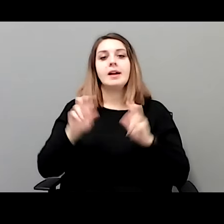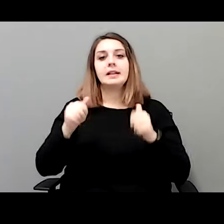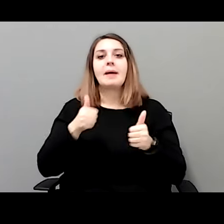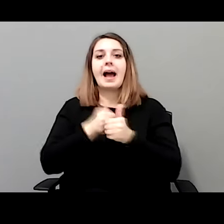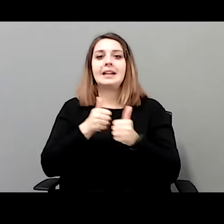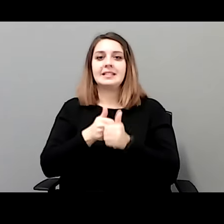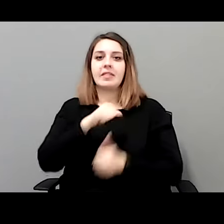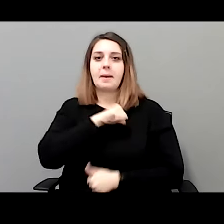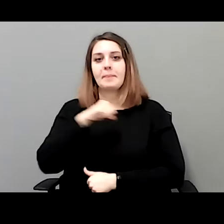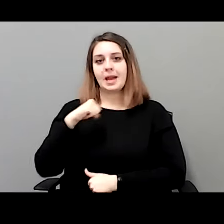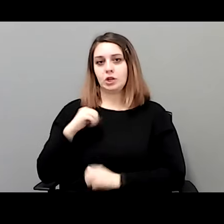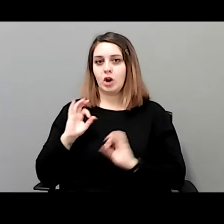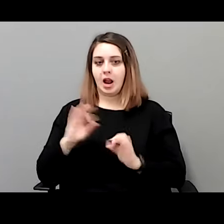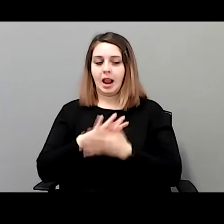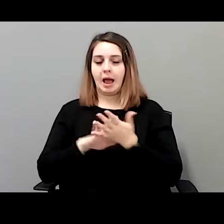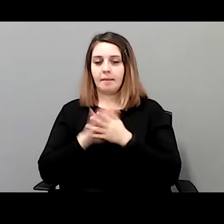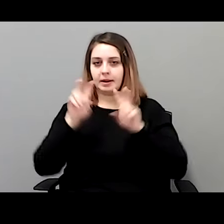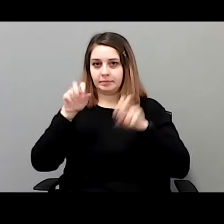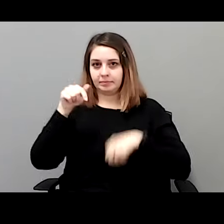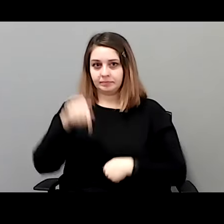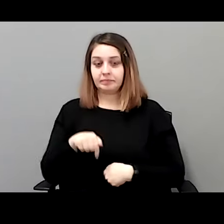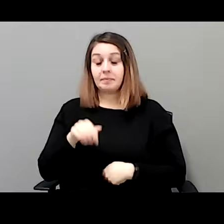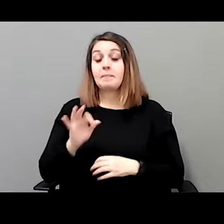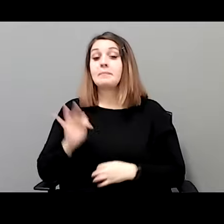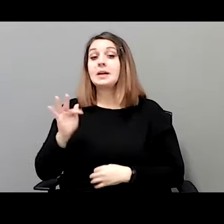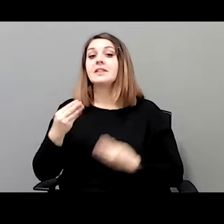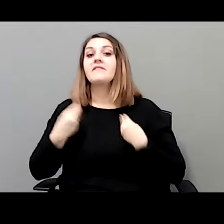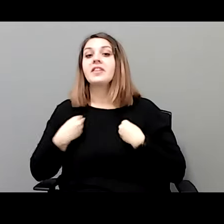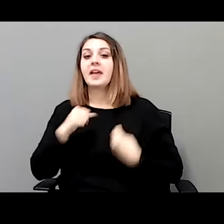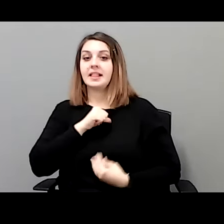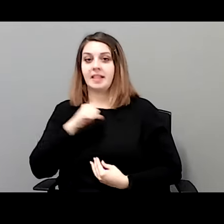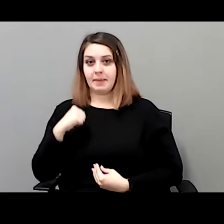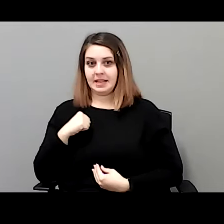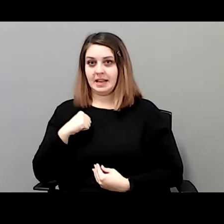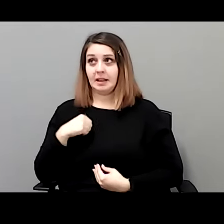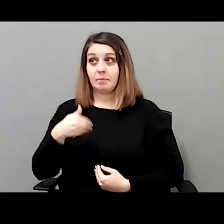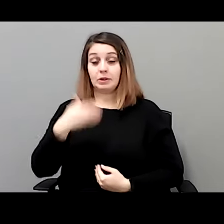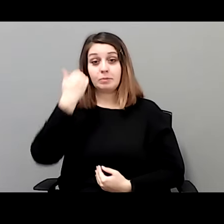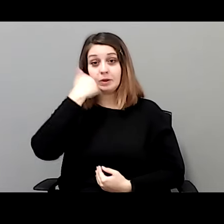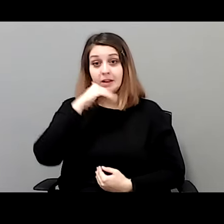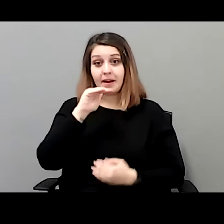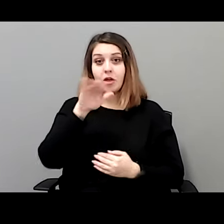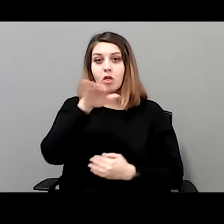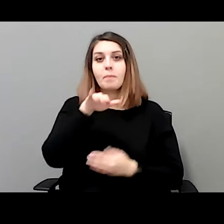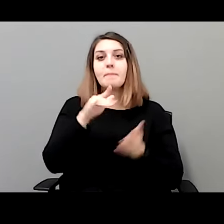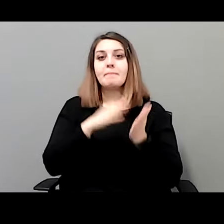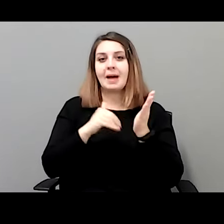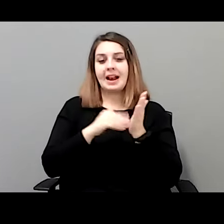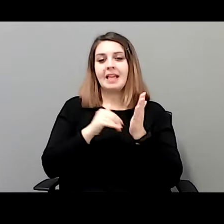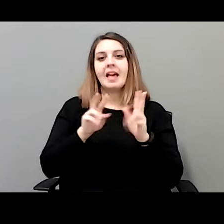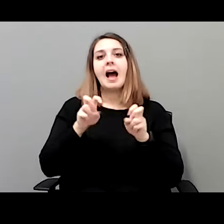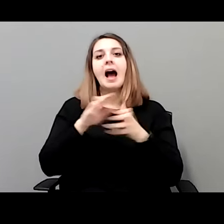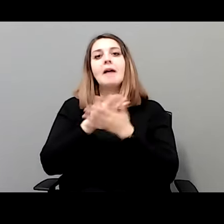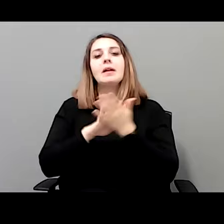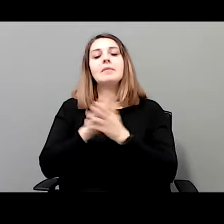personal y la vida independiente. Y el sábado en Valencia, sobre la gestión y